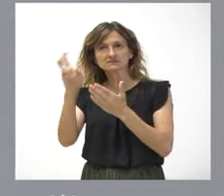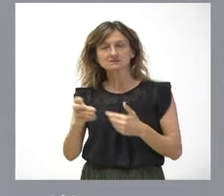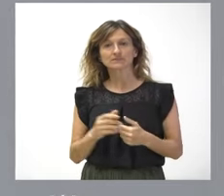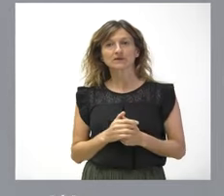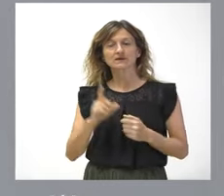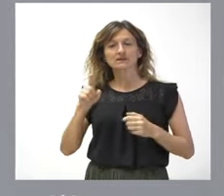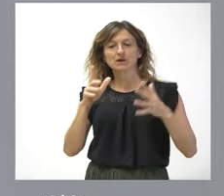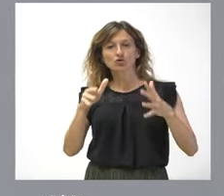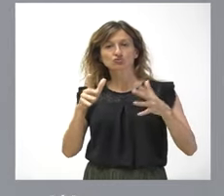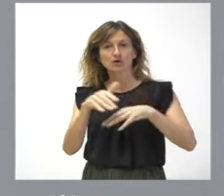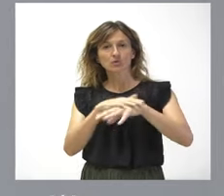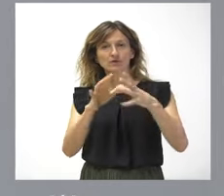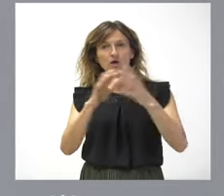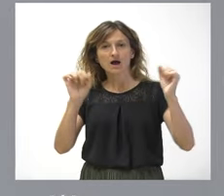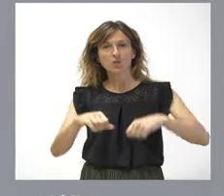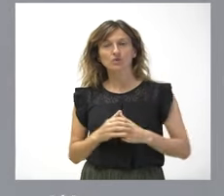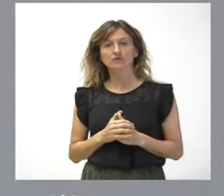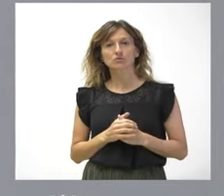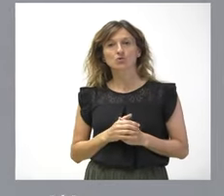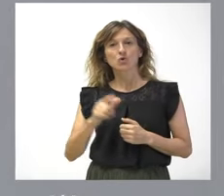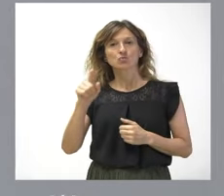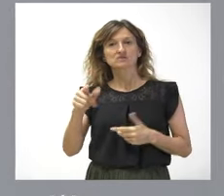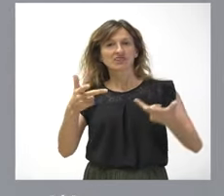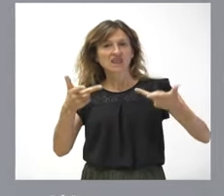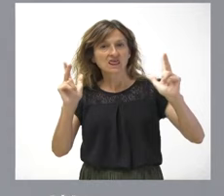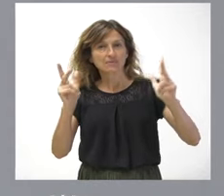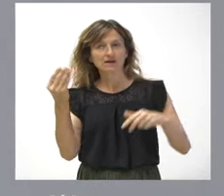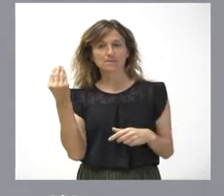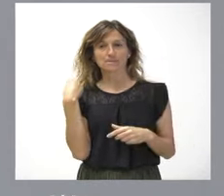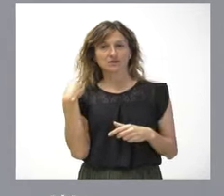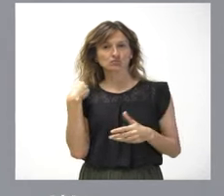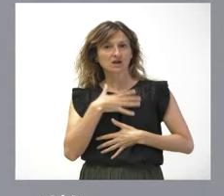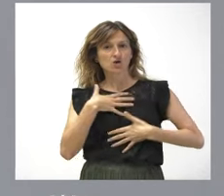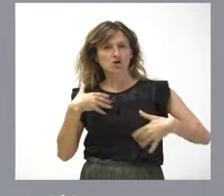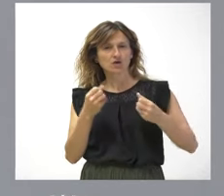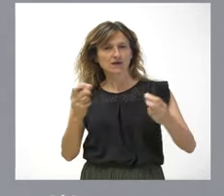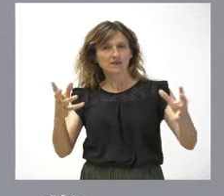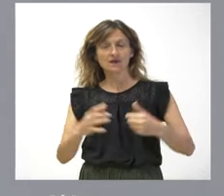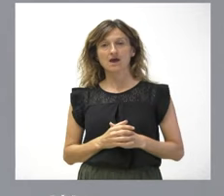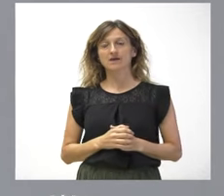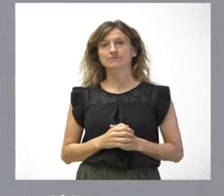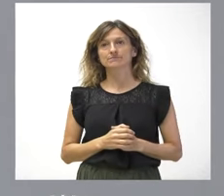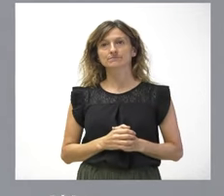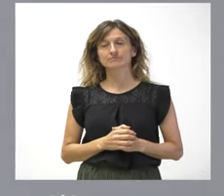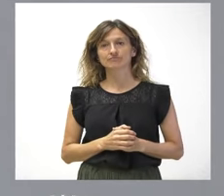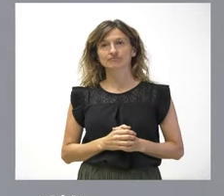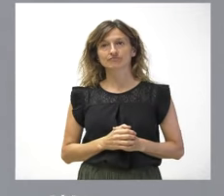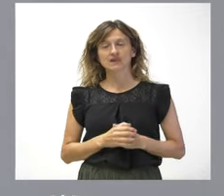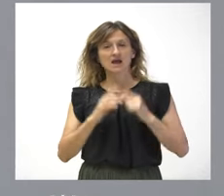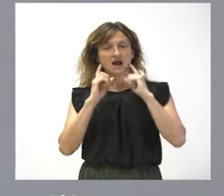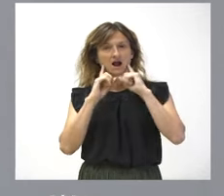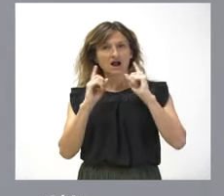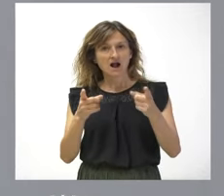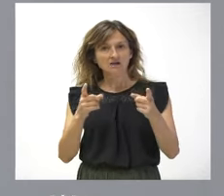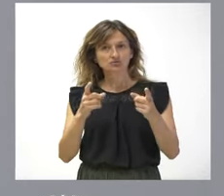Consejo de gobierno y ustedes tienen la libertad para preguntar eh sobre lo que quieran eh No ha sido nunca el caso en esta